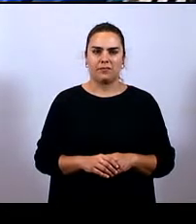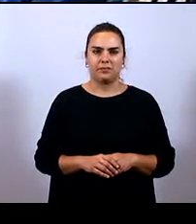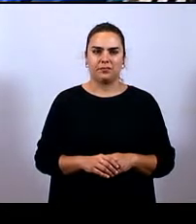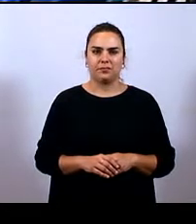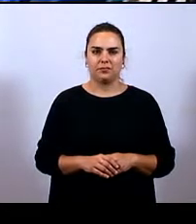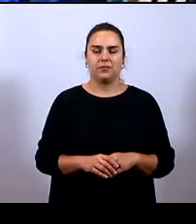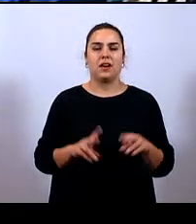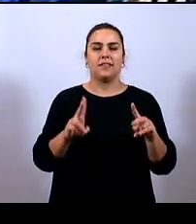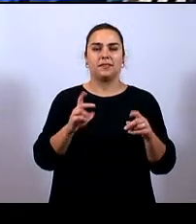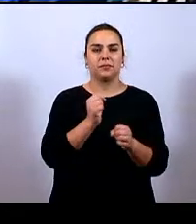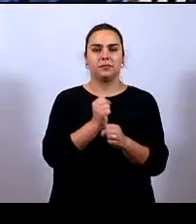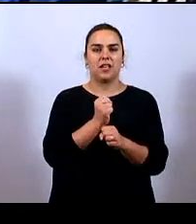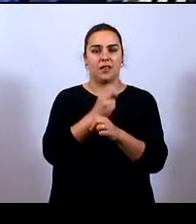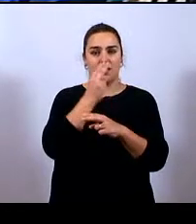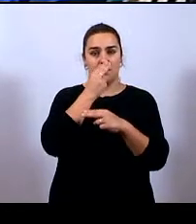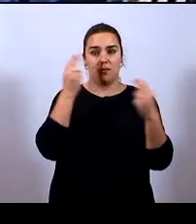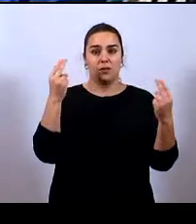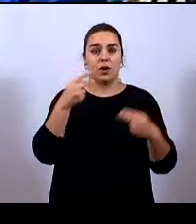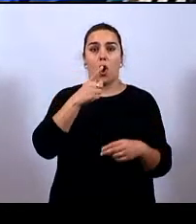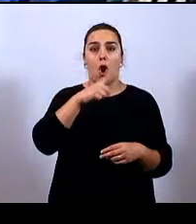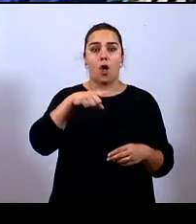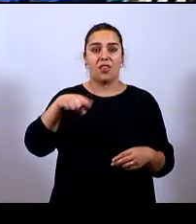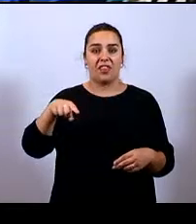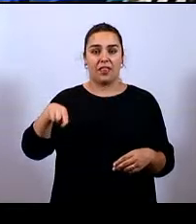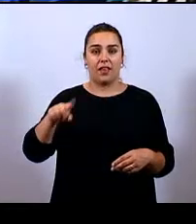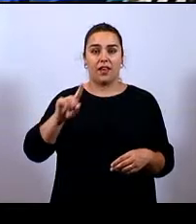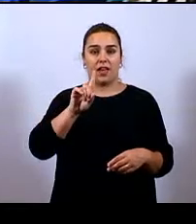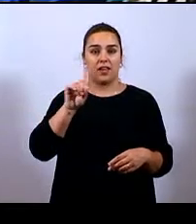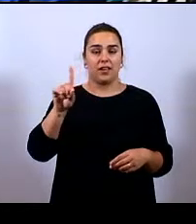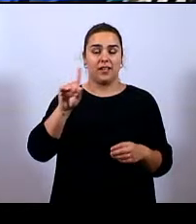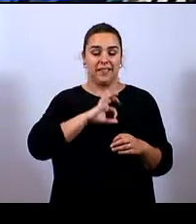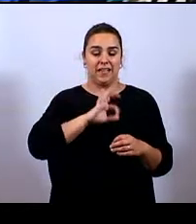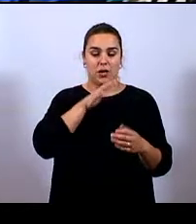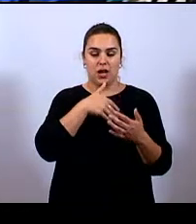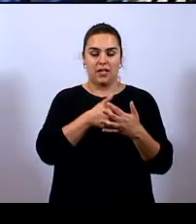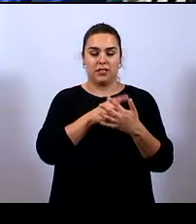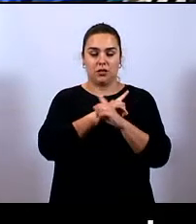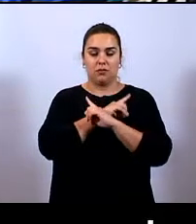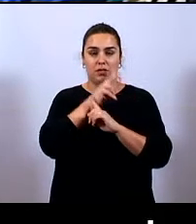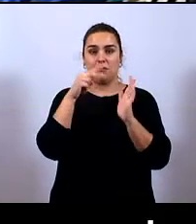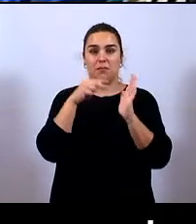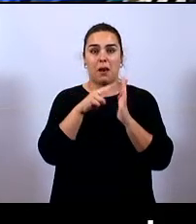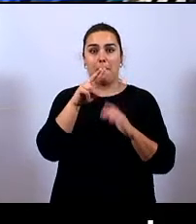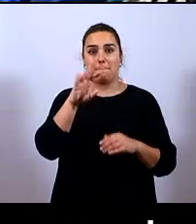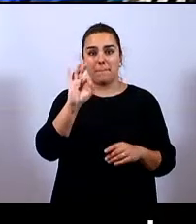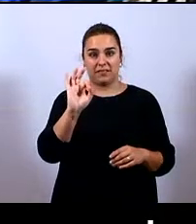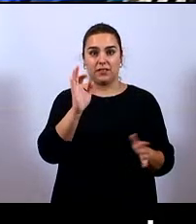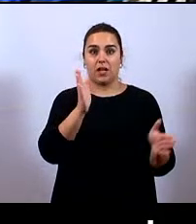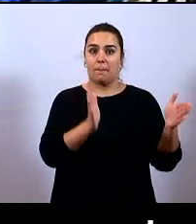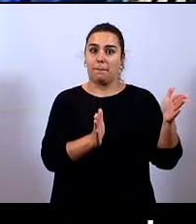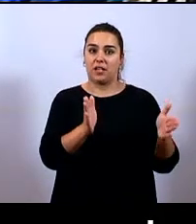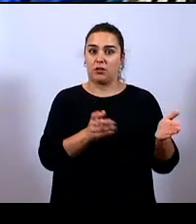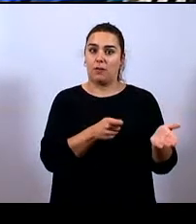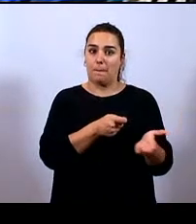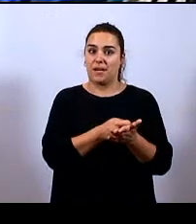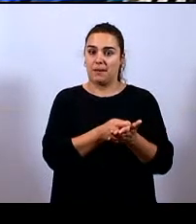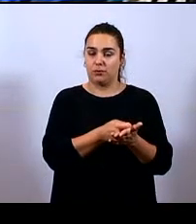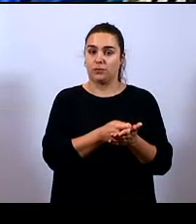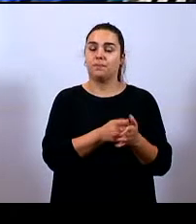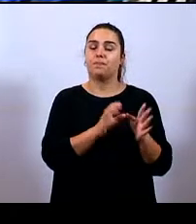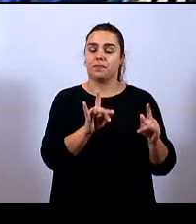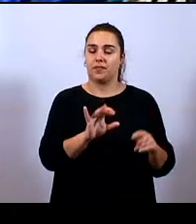empleados públicos, ha dicho los 11 meses de enero a noviembre, no he entendido. De 2020. Este es el periodo que vamos a pagar. Vale, de vale.